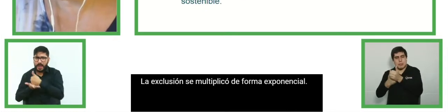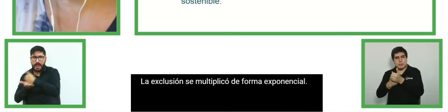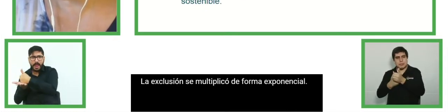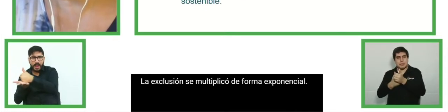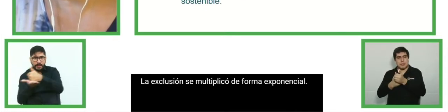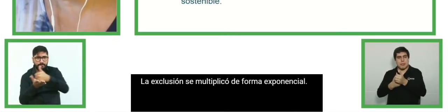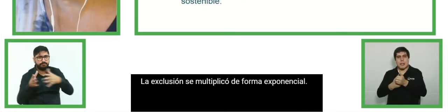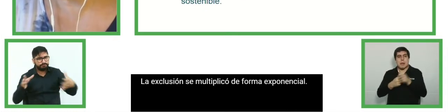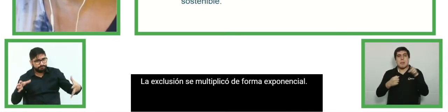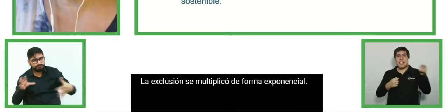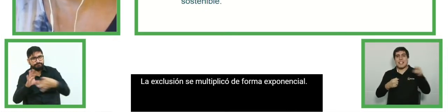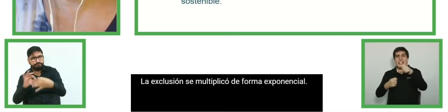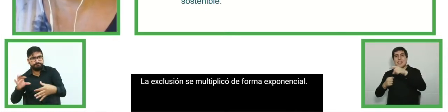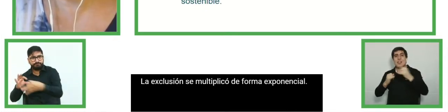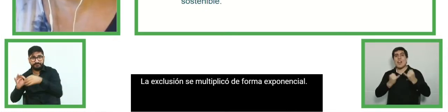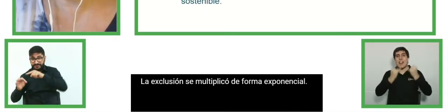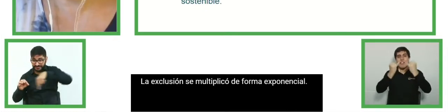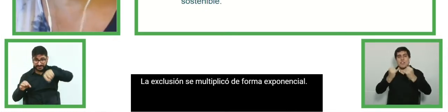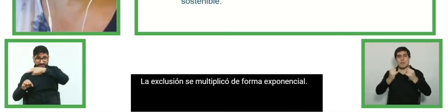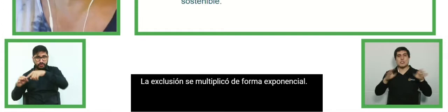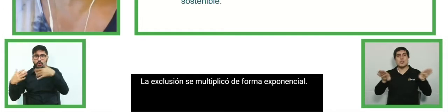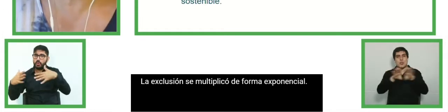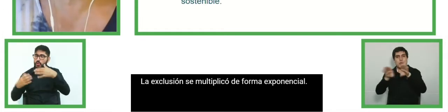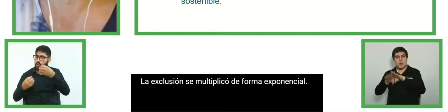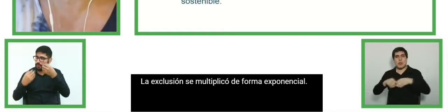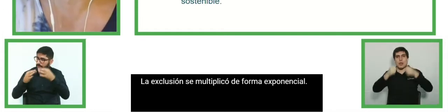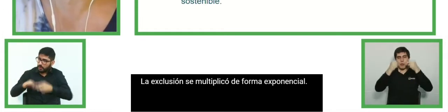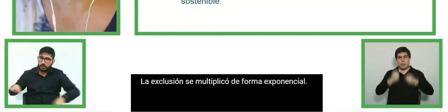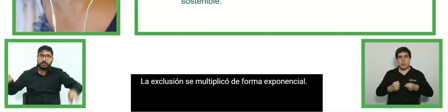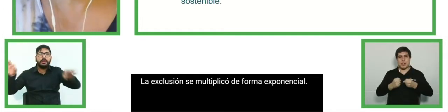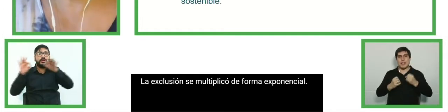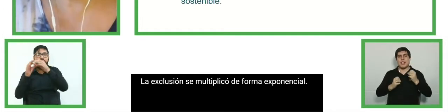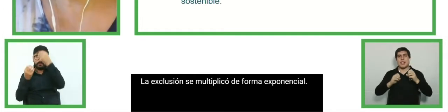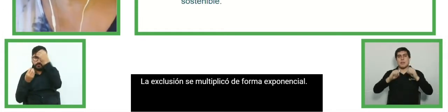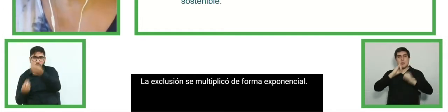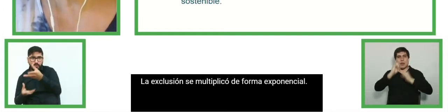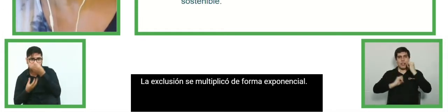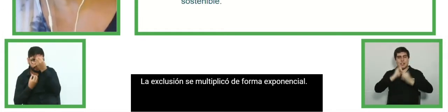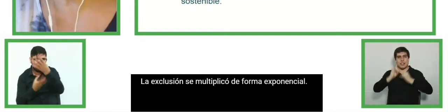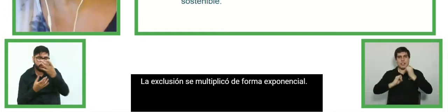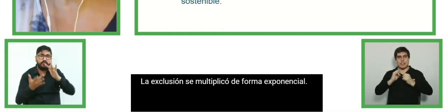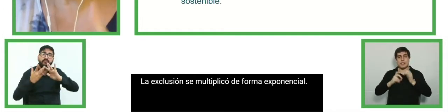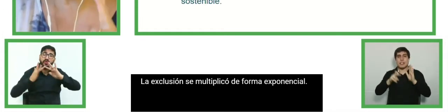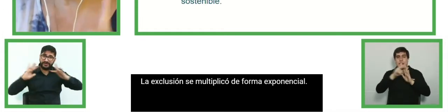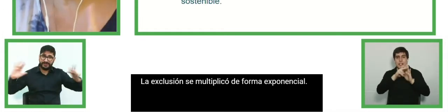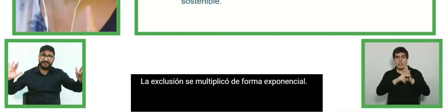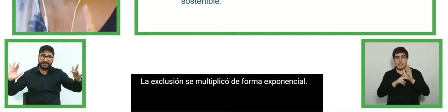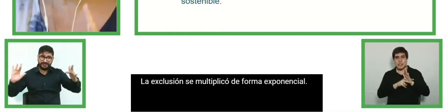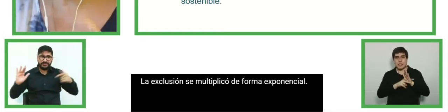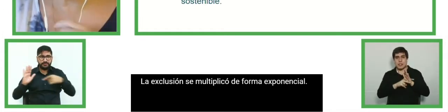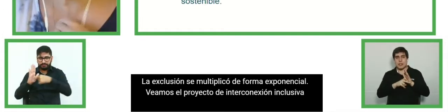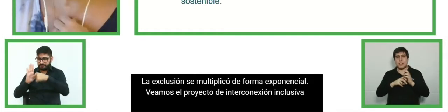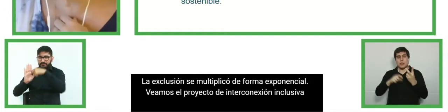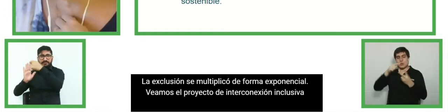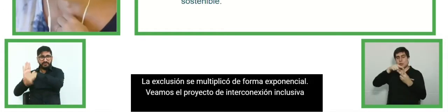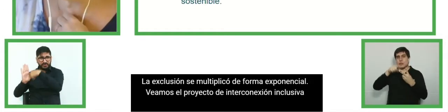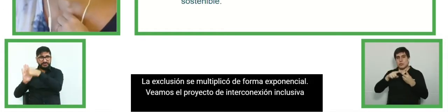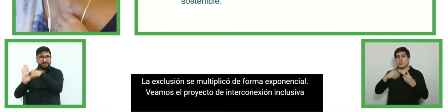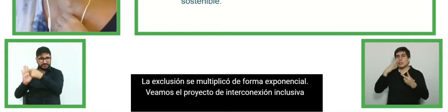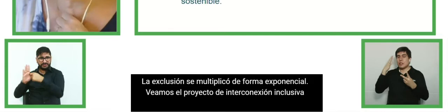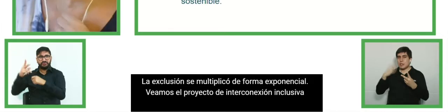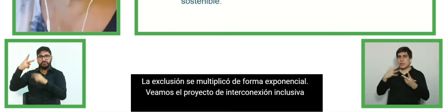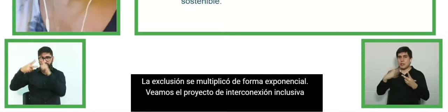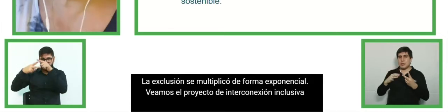equidad de acceso a las informaciones en el mundo virtual. El proyecto conquistó dos hitos en la historia de la